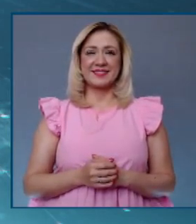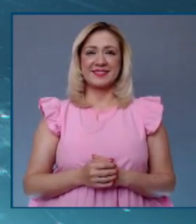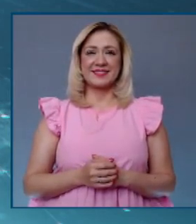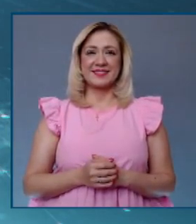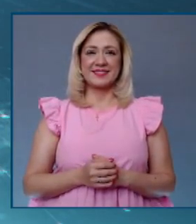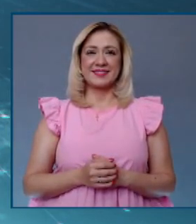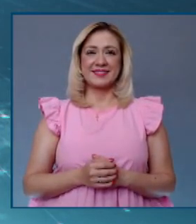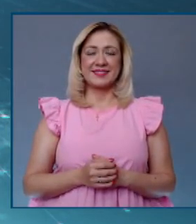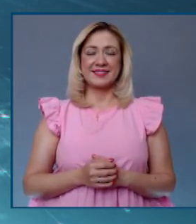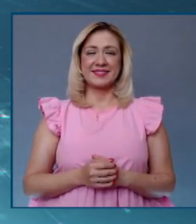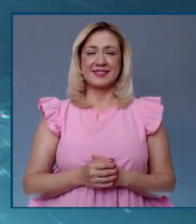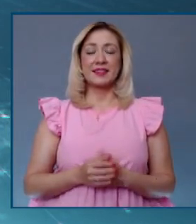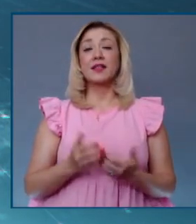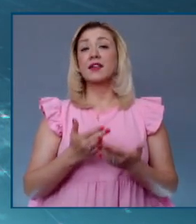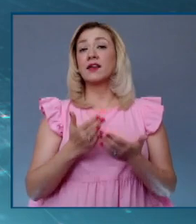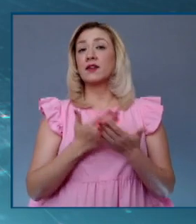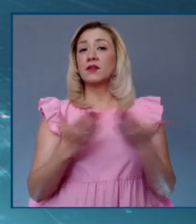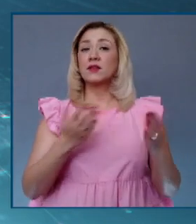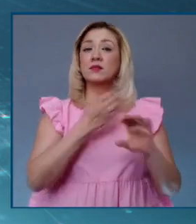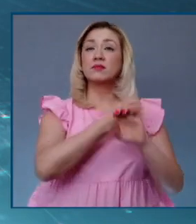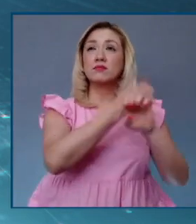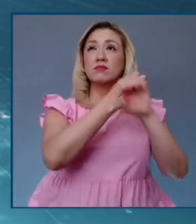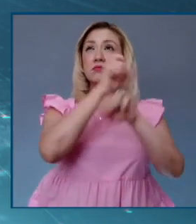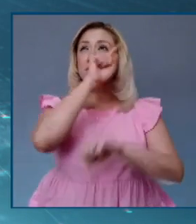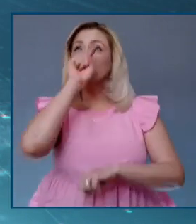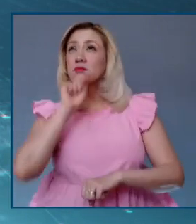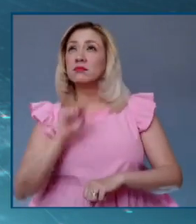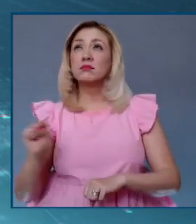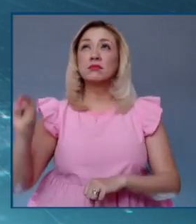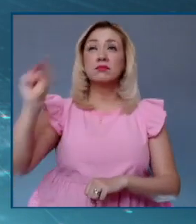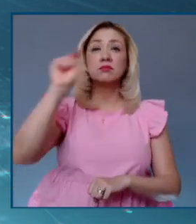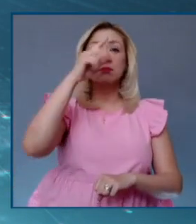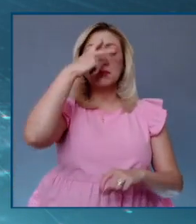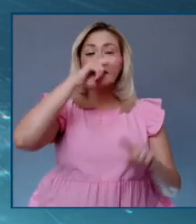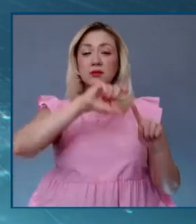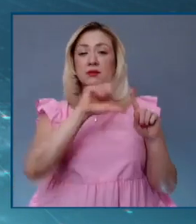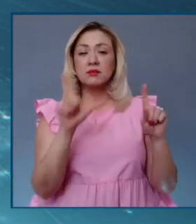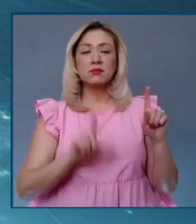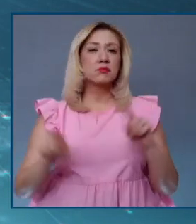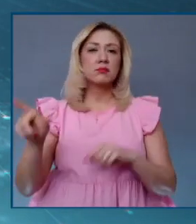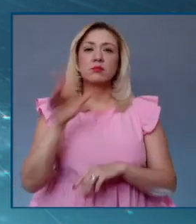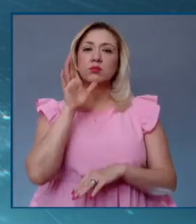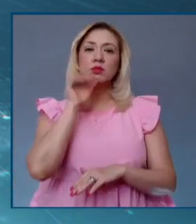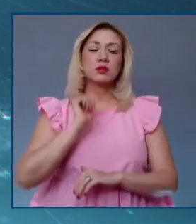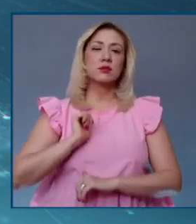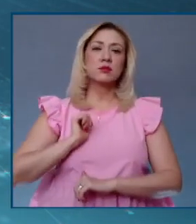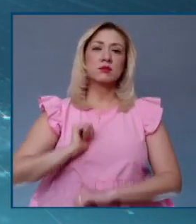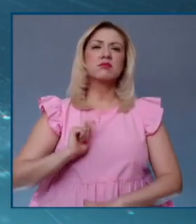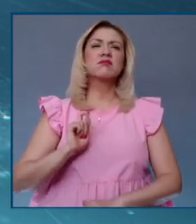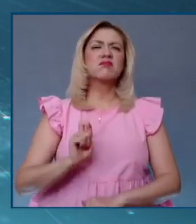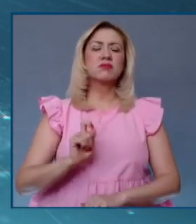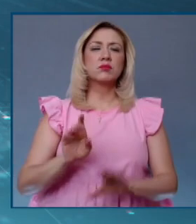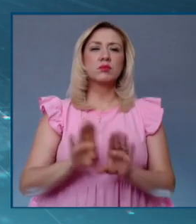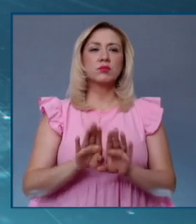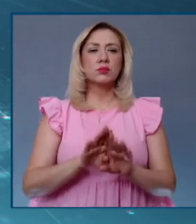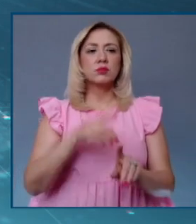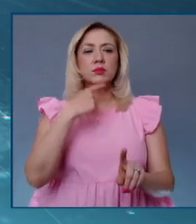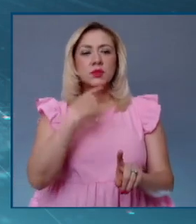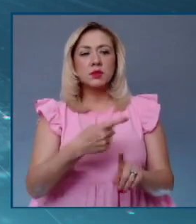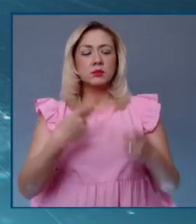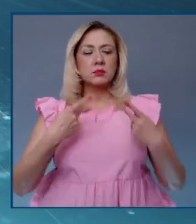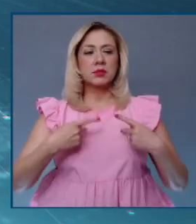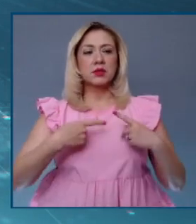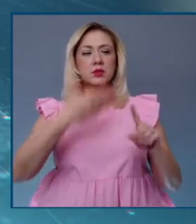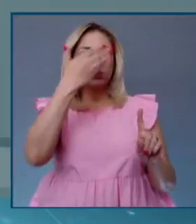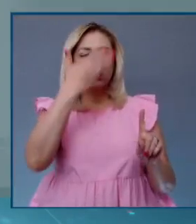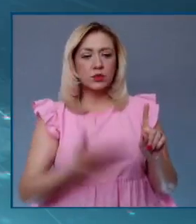Las entidades federativas no tienen atribuciones para definir el origen de la vida humana y el concepto de persona, estableció la